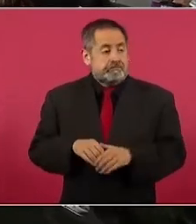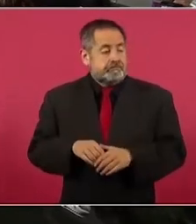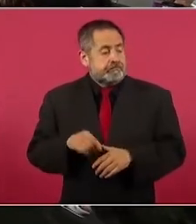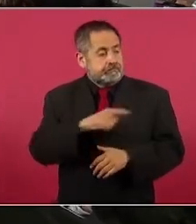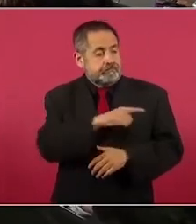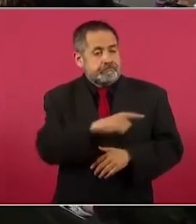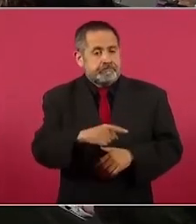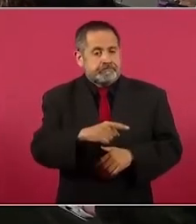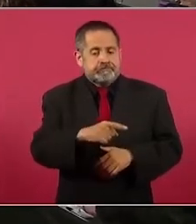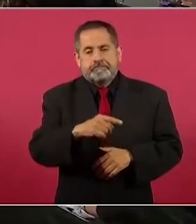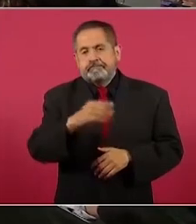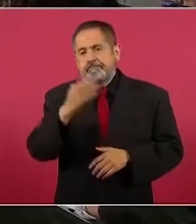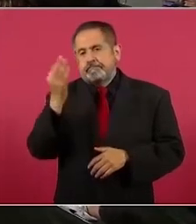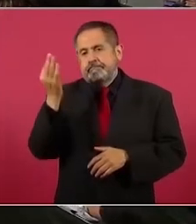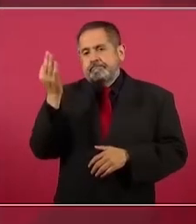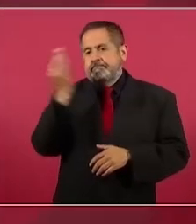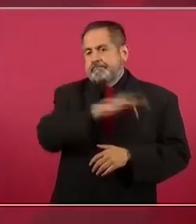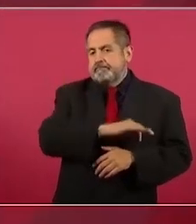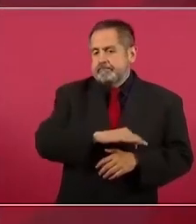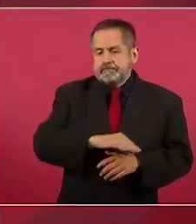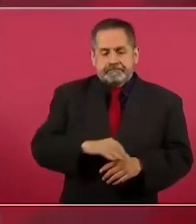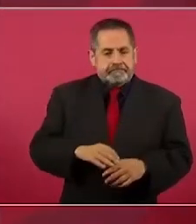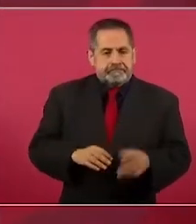era falso.